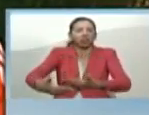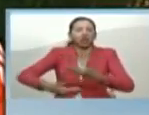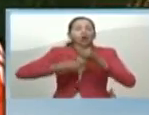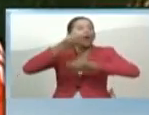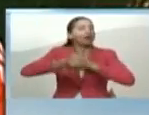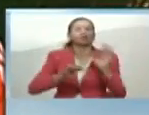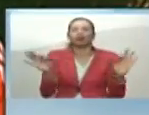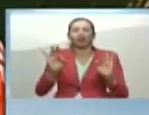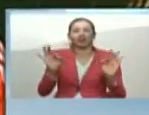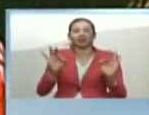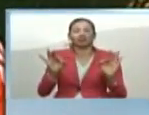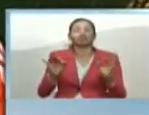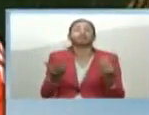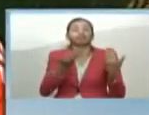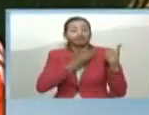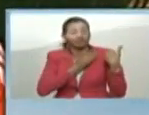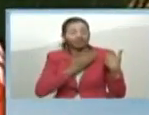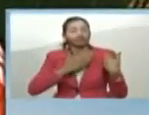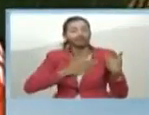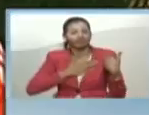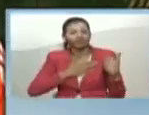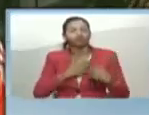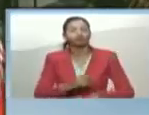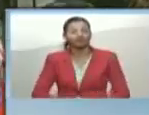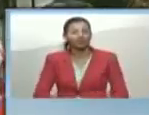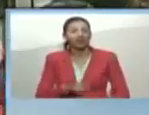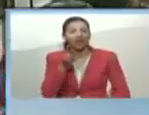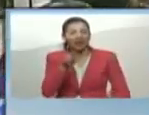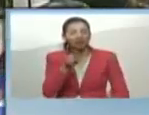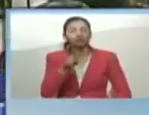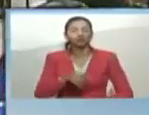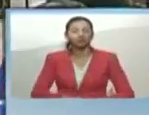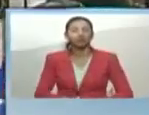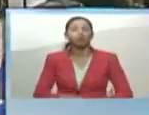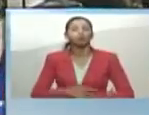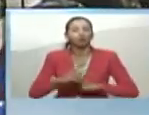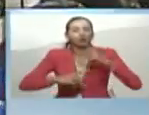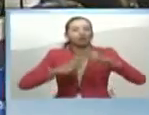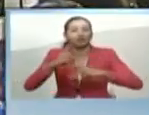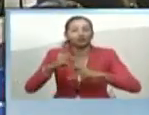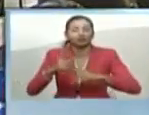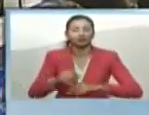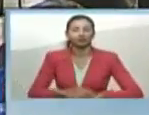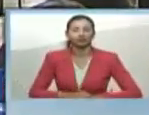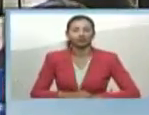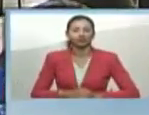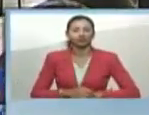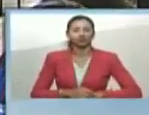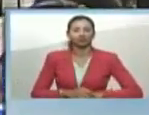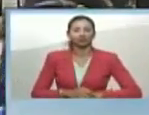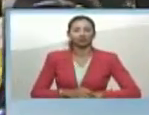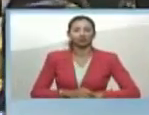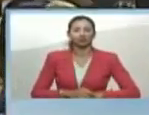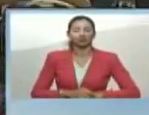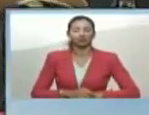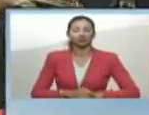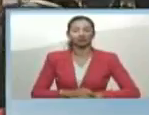responsabilidad y eso marca los procesos y deos